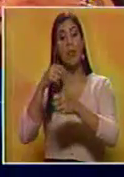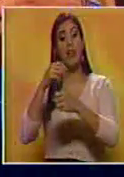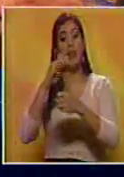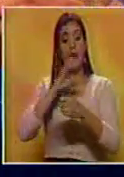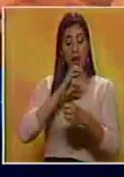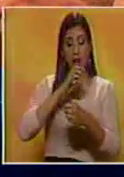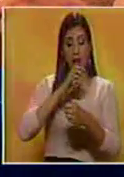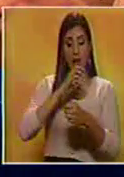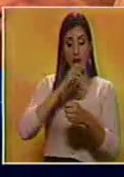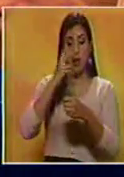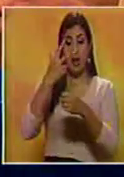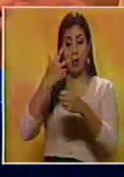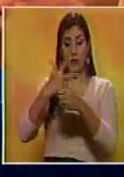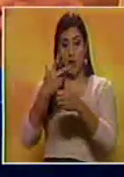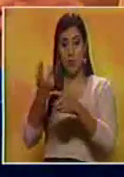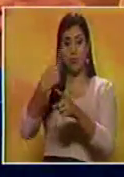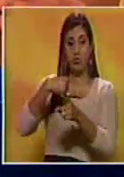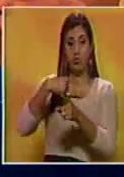Caracas, Managua, de